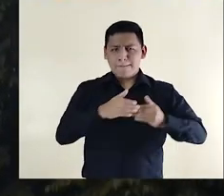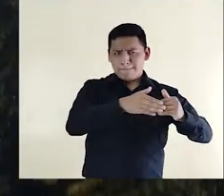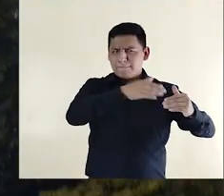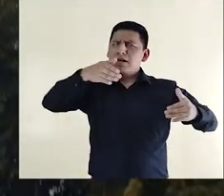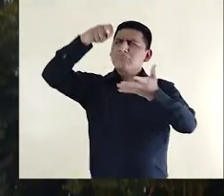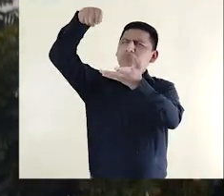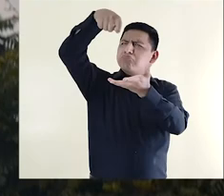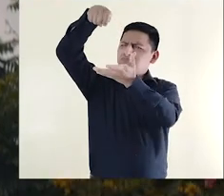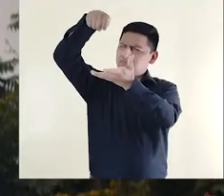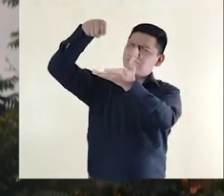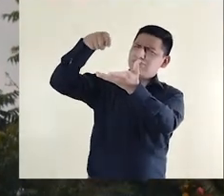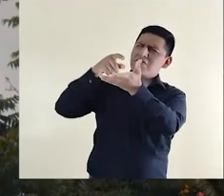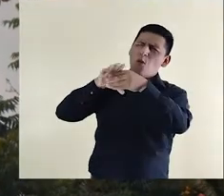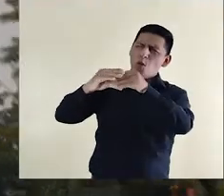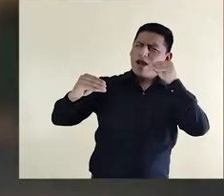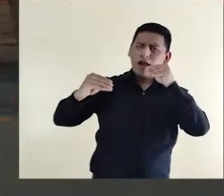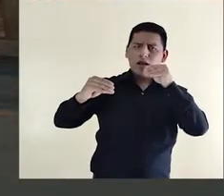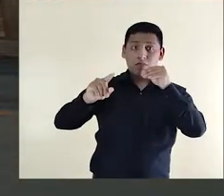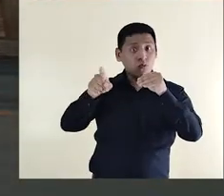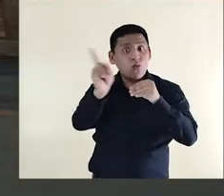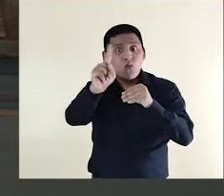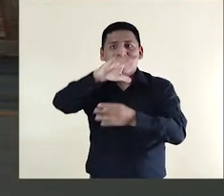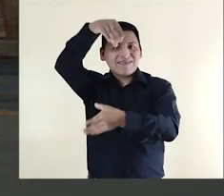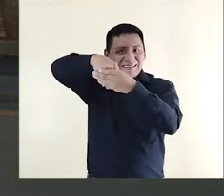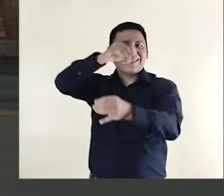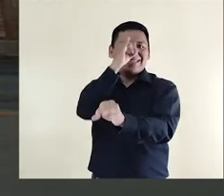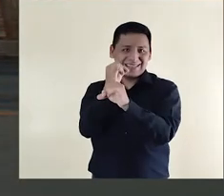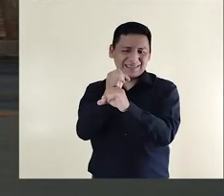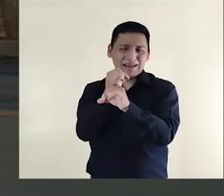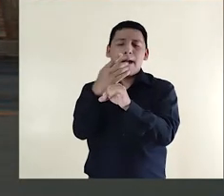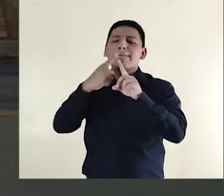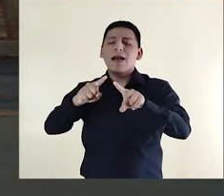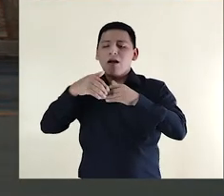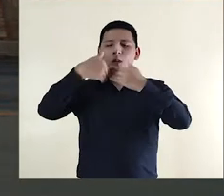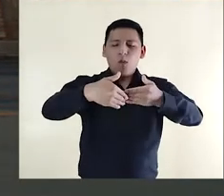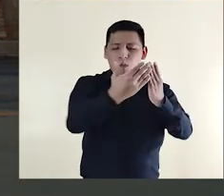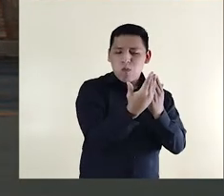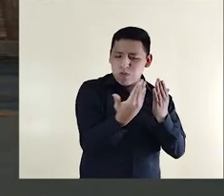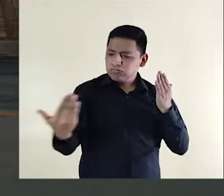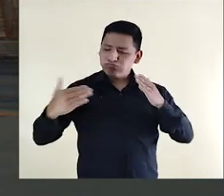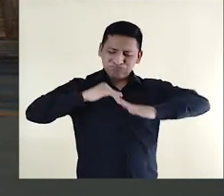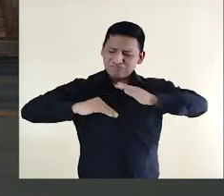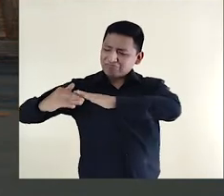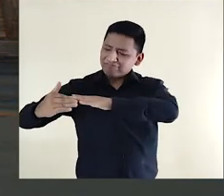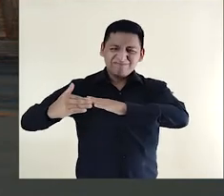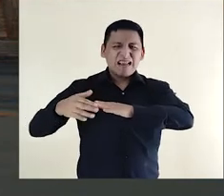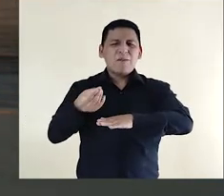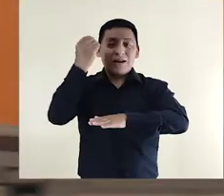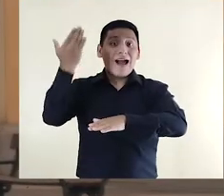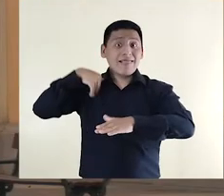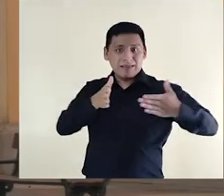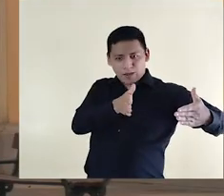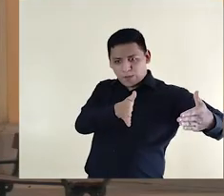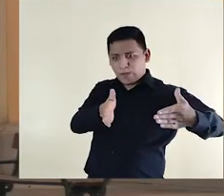allá, una torre campanario que parece exenta, pero es parte misma de la iglesia, solo que tapada por una construcción frontal. Y es